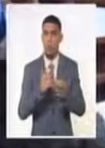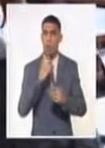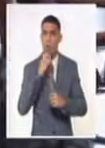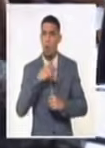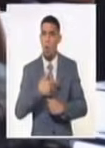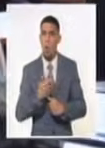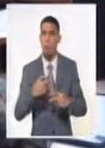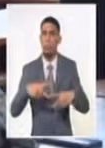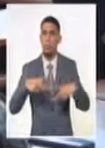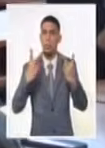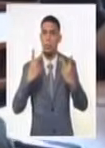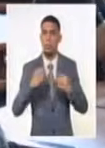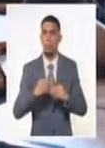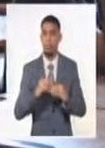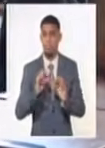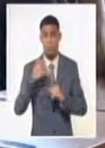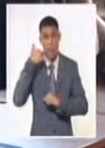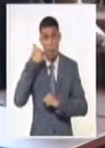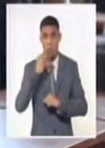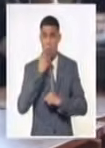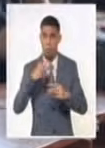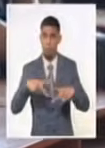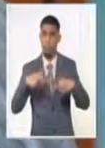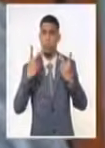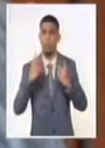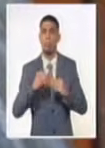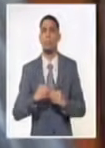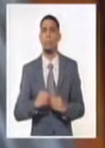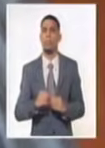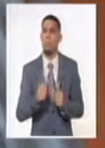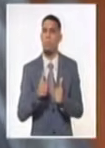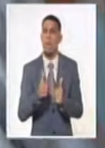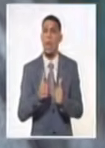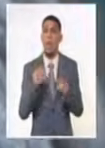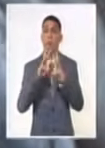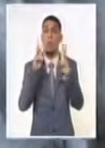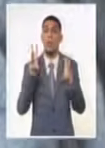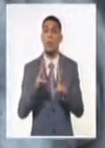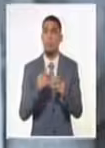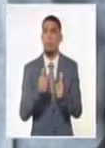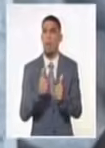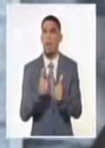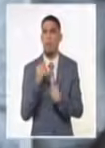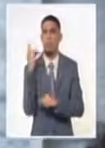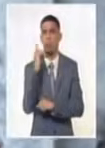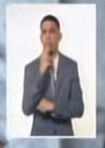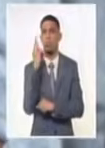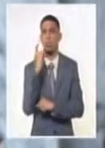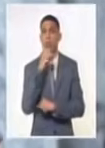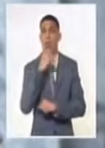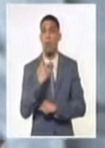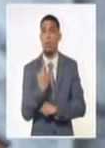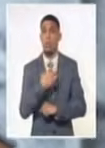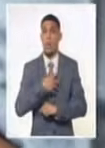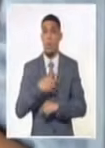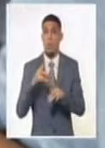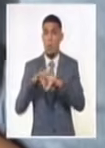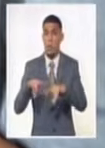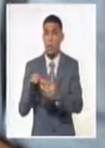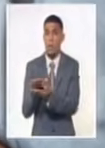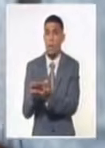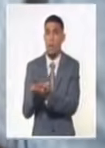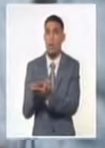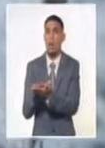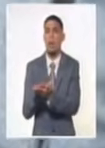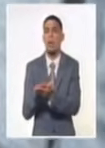virtuales, que hoy podemos decir que tenemos asegurado el acceso a la plataforma desde los servidores que están hoy reubicados